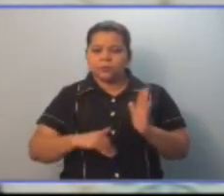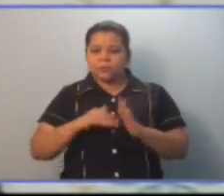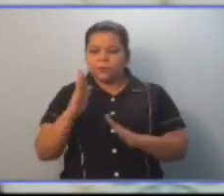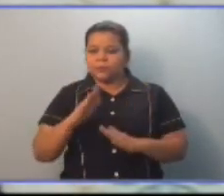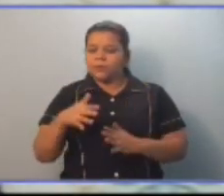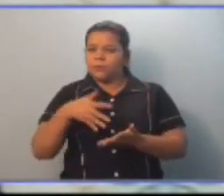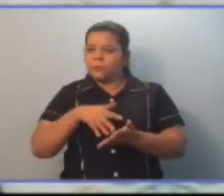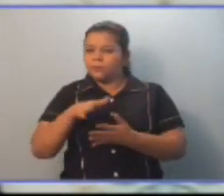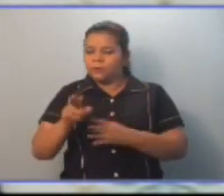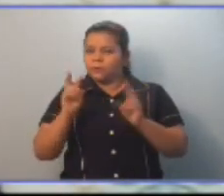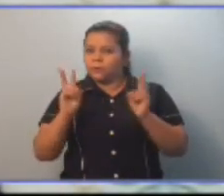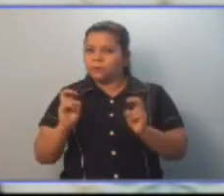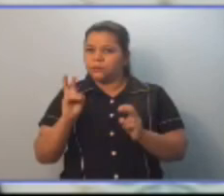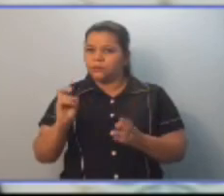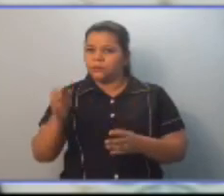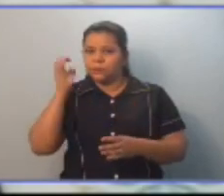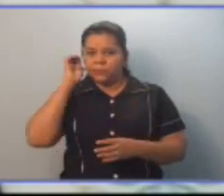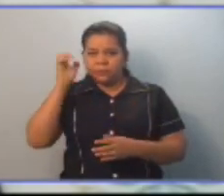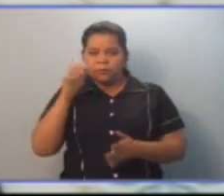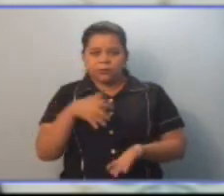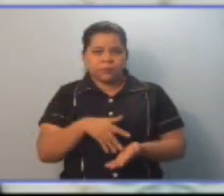estos temas de la ética pública.